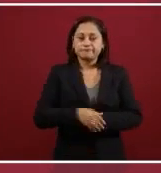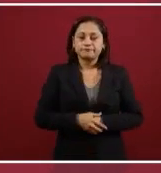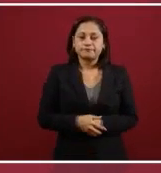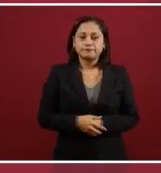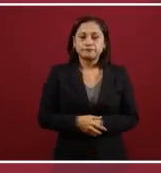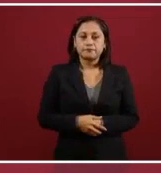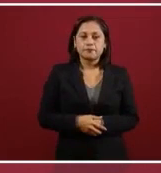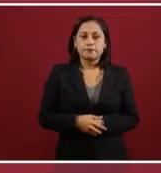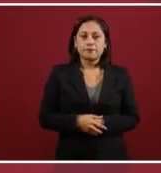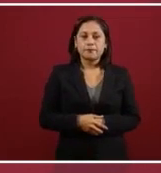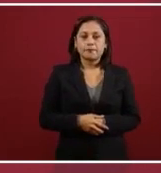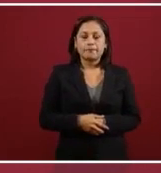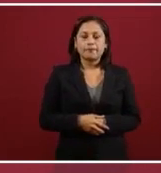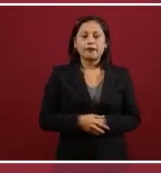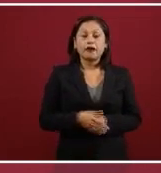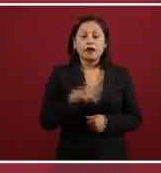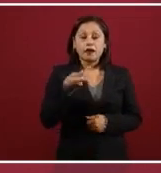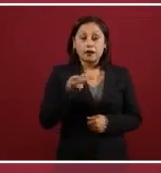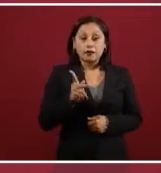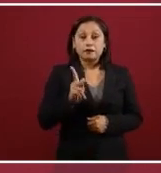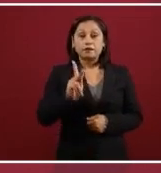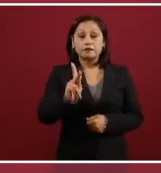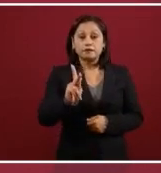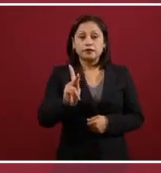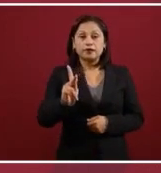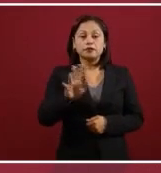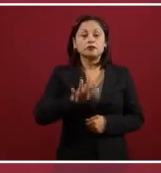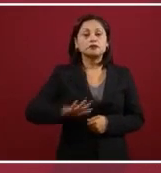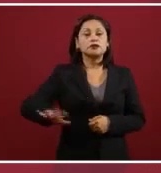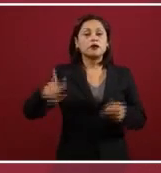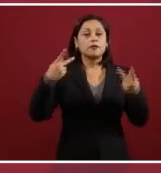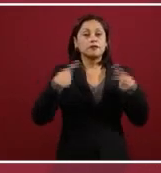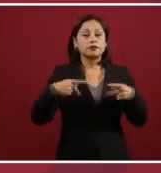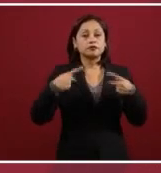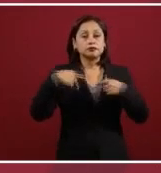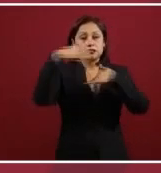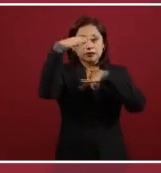Y cuando ya estaban perdidos,